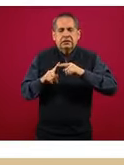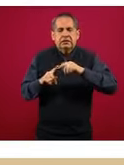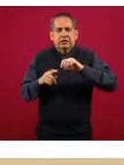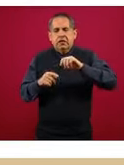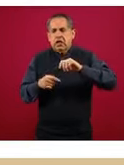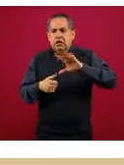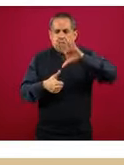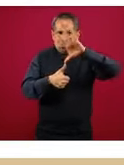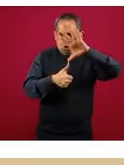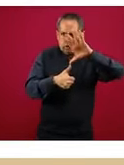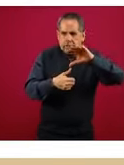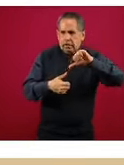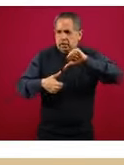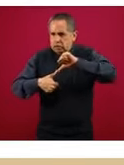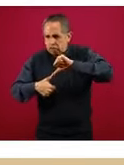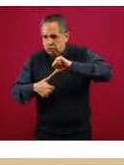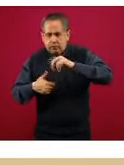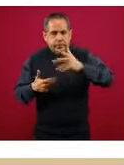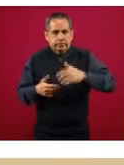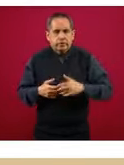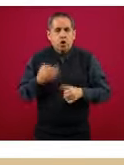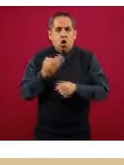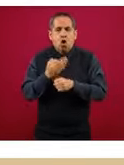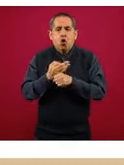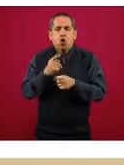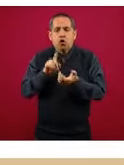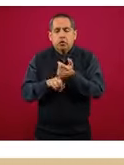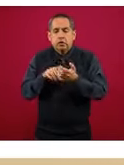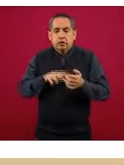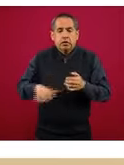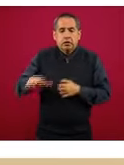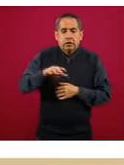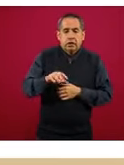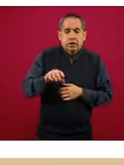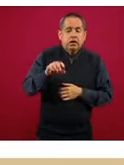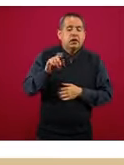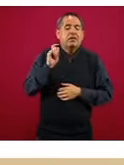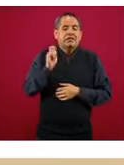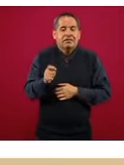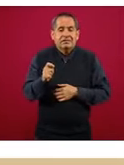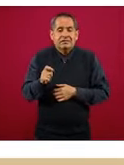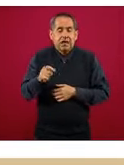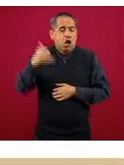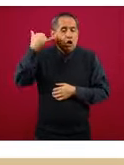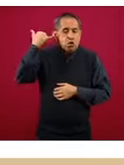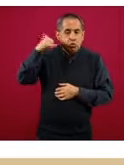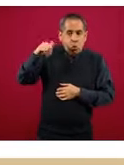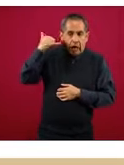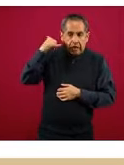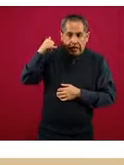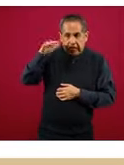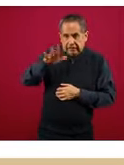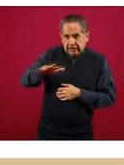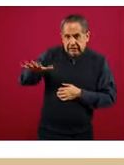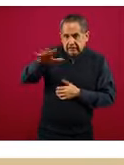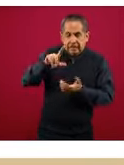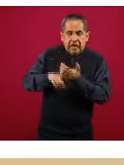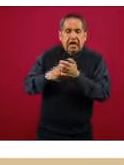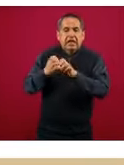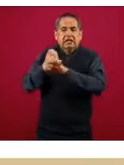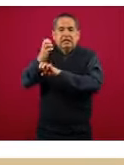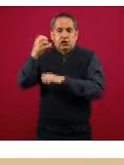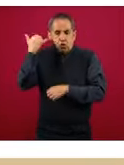vecinos norte y sur. Hoy vamos a hablar de la península del sureste, la península de Yucatán, donde está el estado